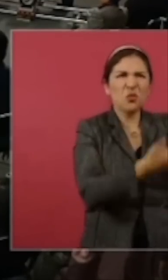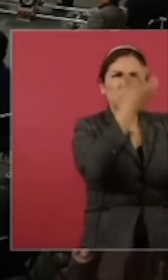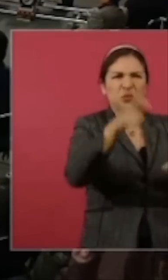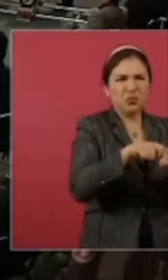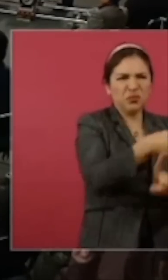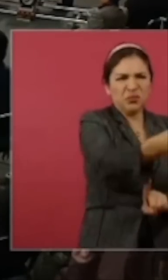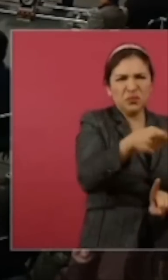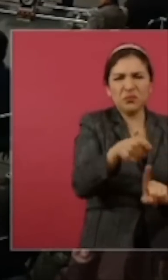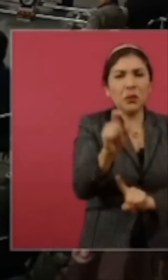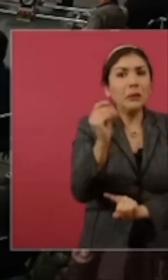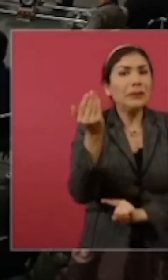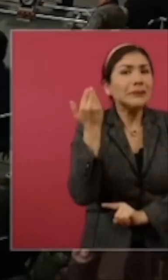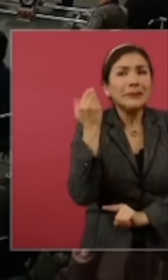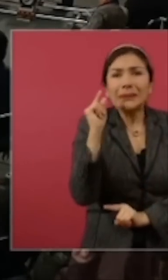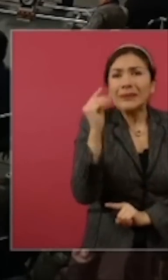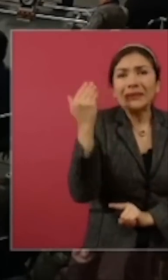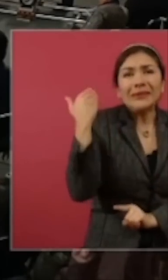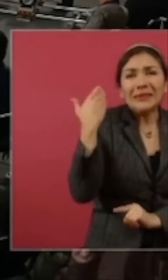hace poco.